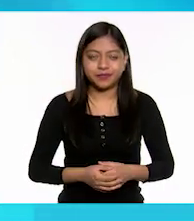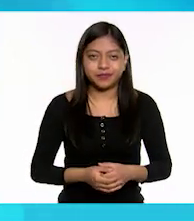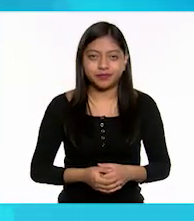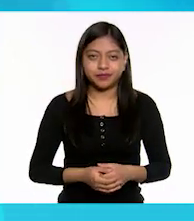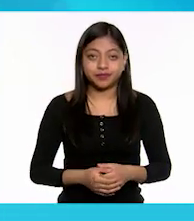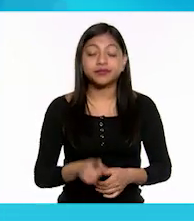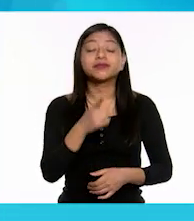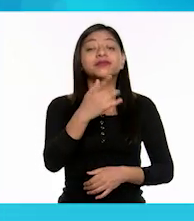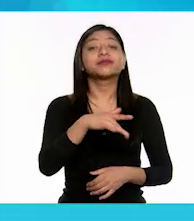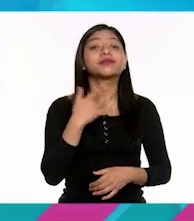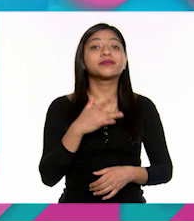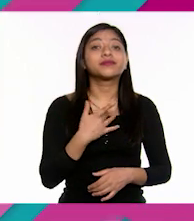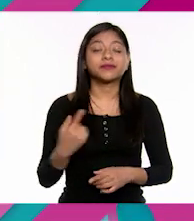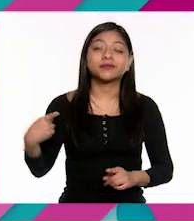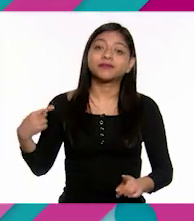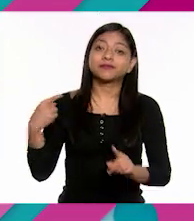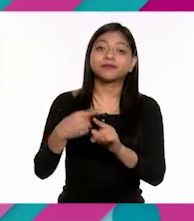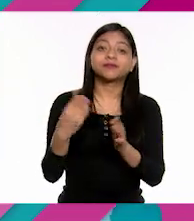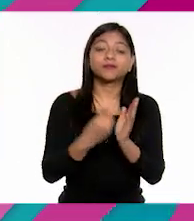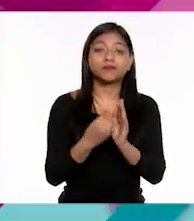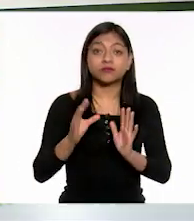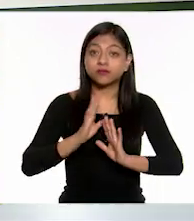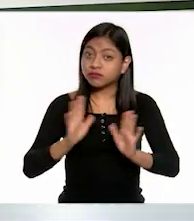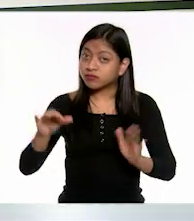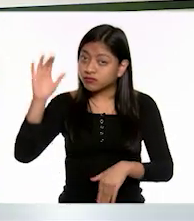qué tal r qué te pareció